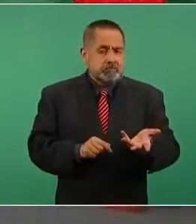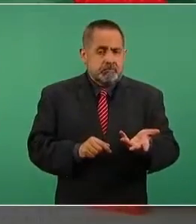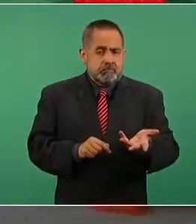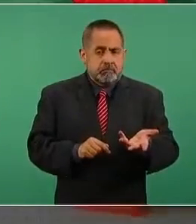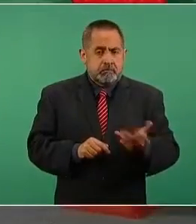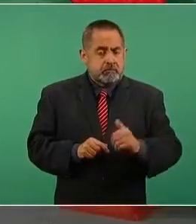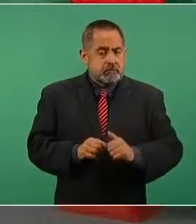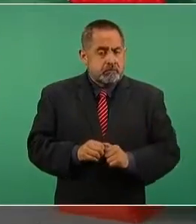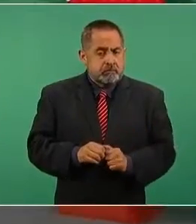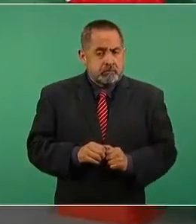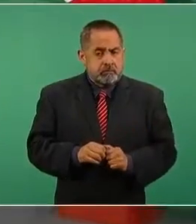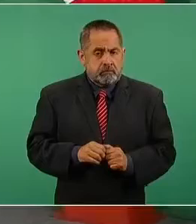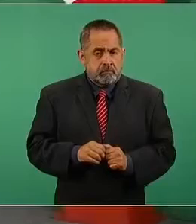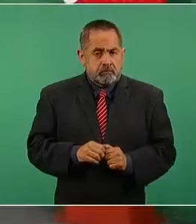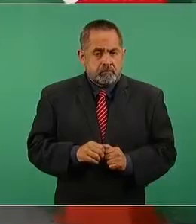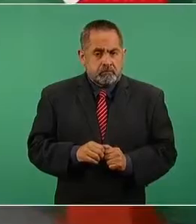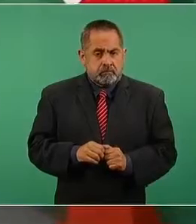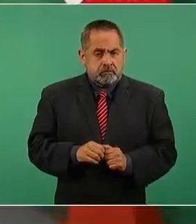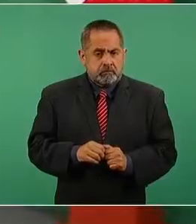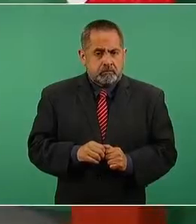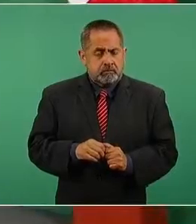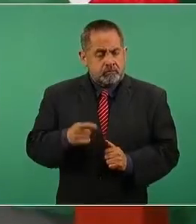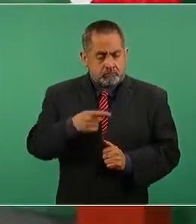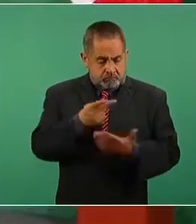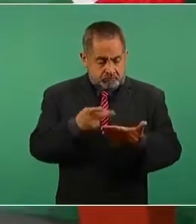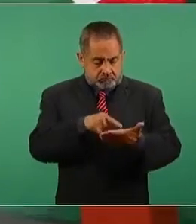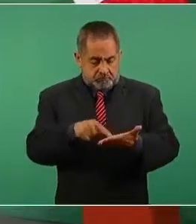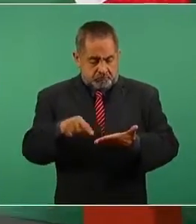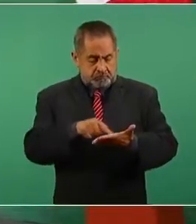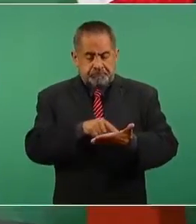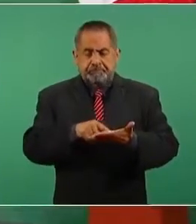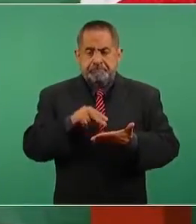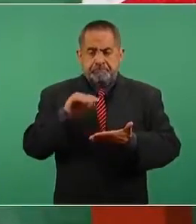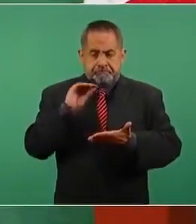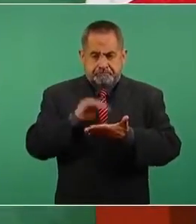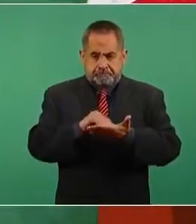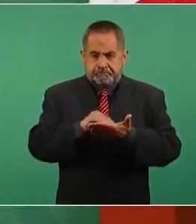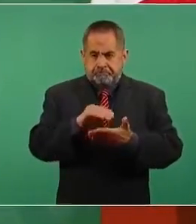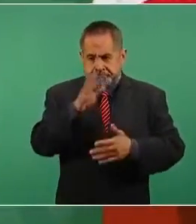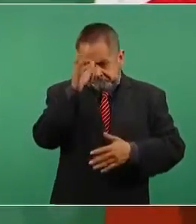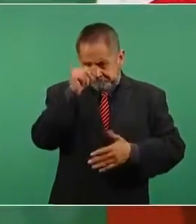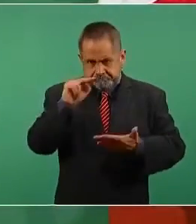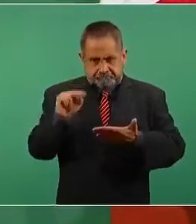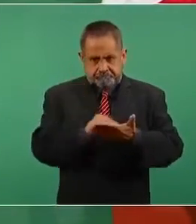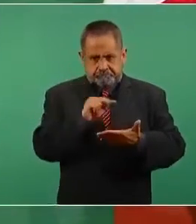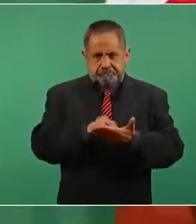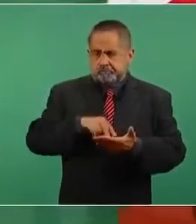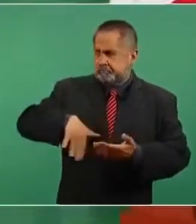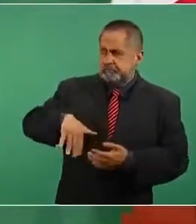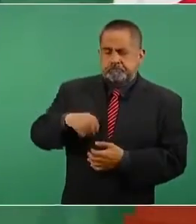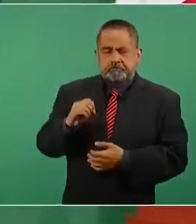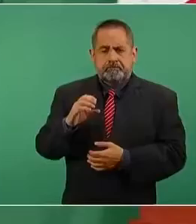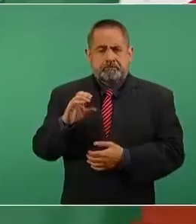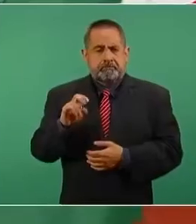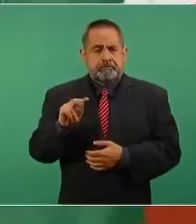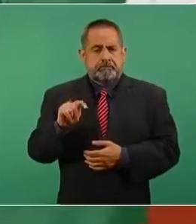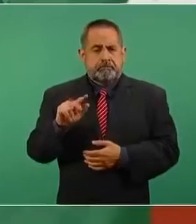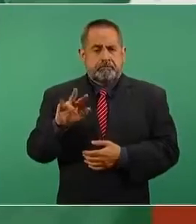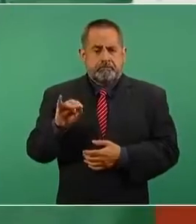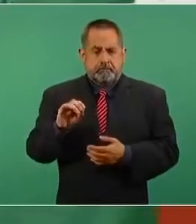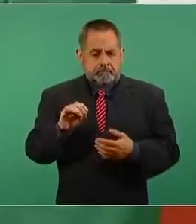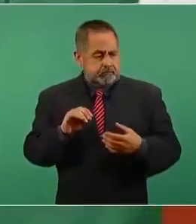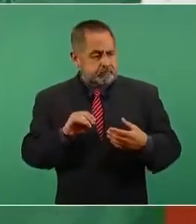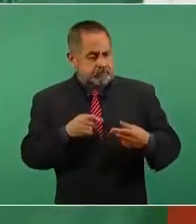como lo estableció el acuerdo, el convenio, como lo explicó Octavio, se